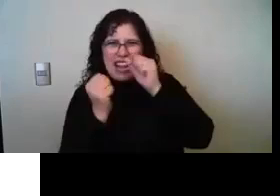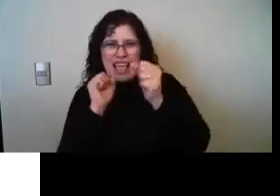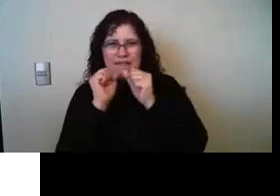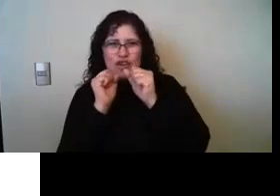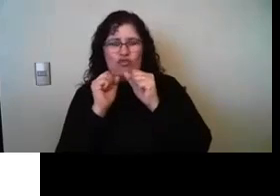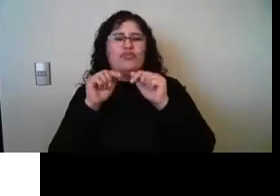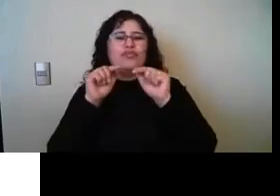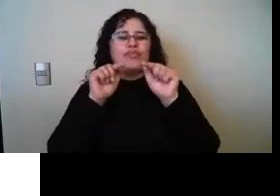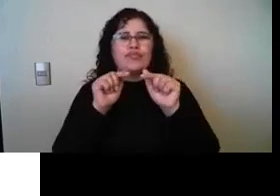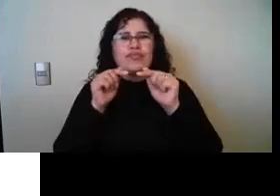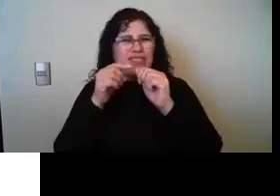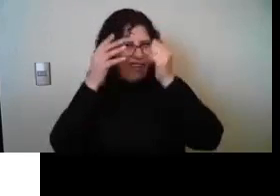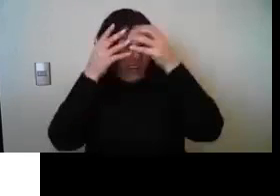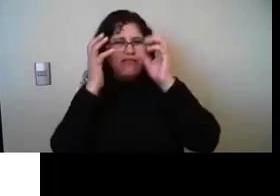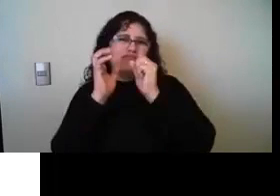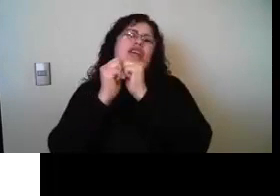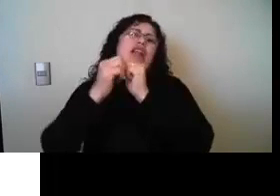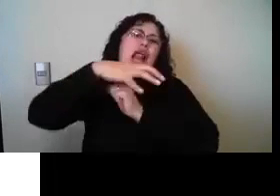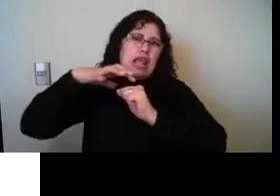este esquema.